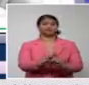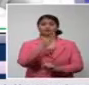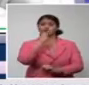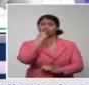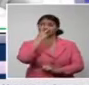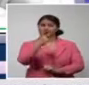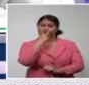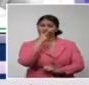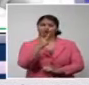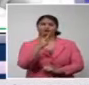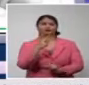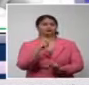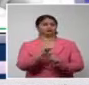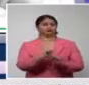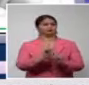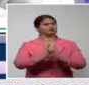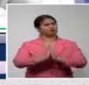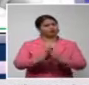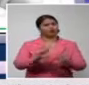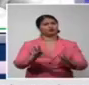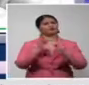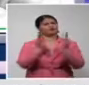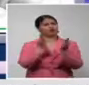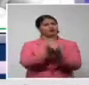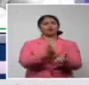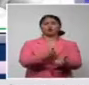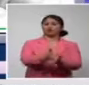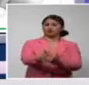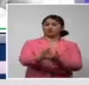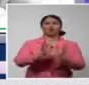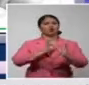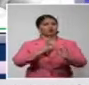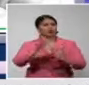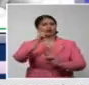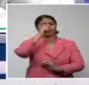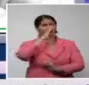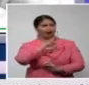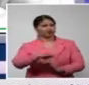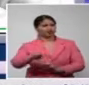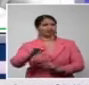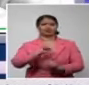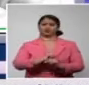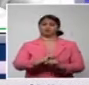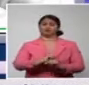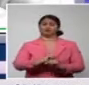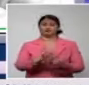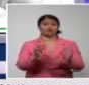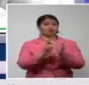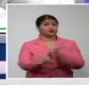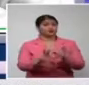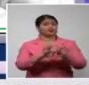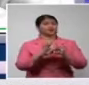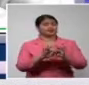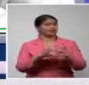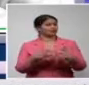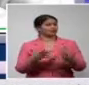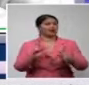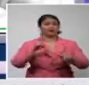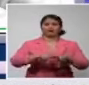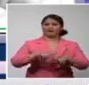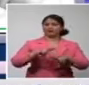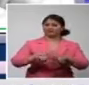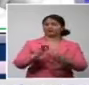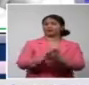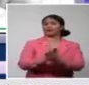familia cubana y las provincias con mayores cifras de contagio: La Habana, Mayabeque, que incrementa muchísimo hoy la transmisión del